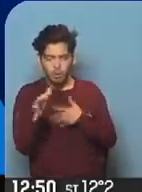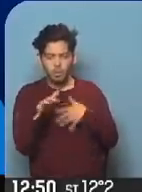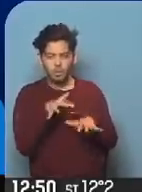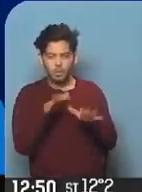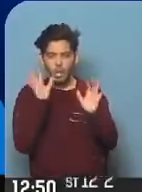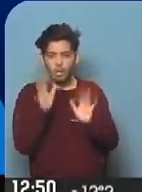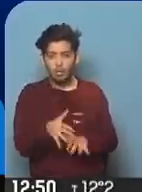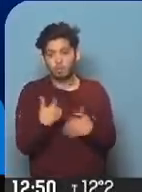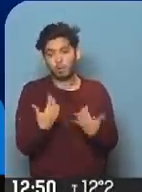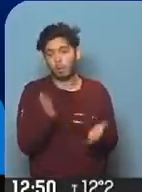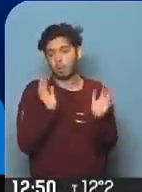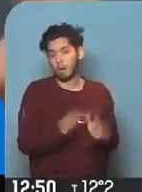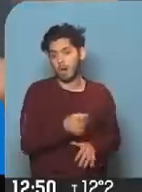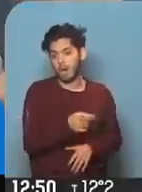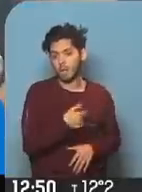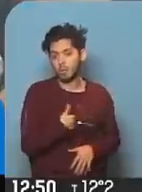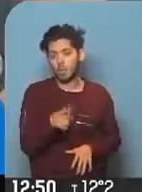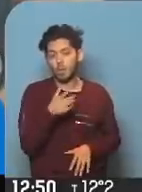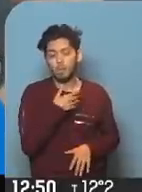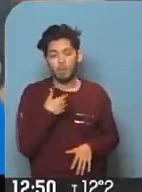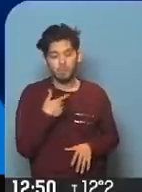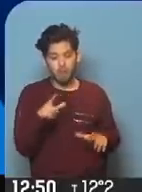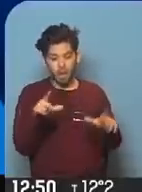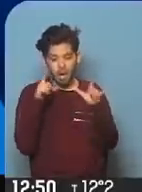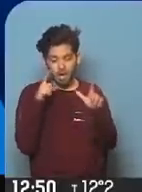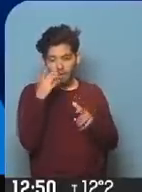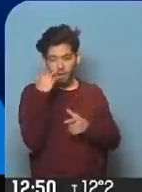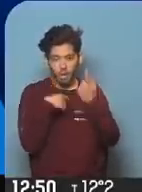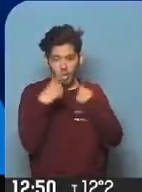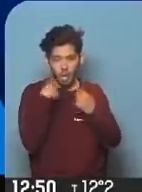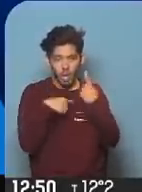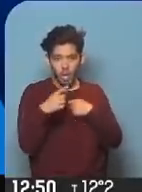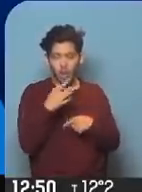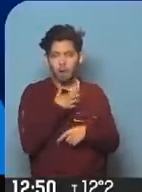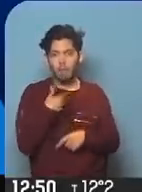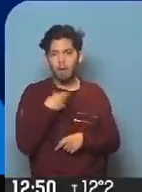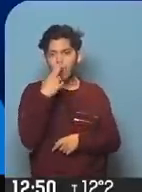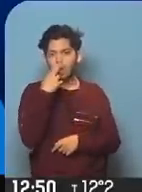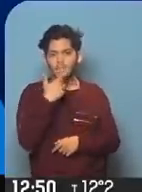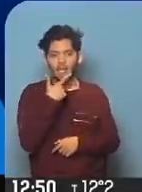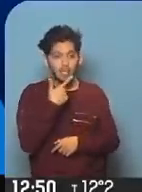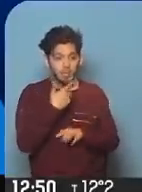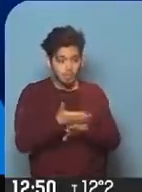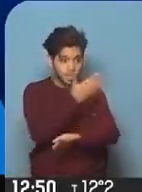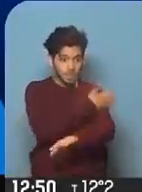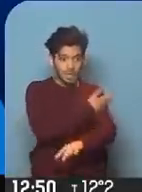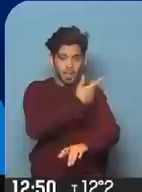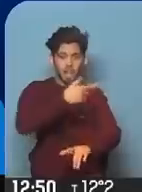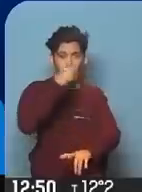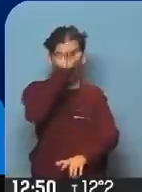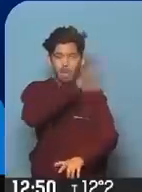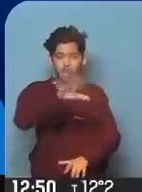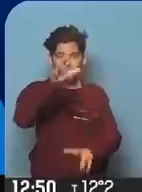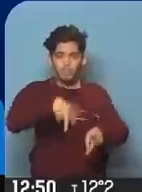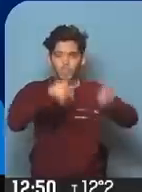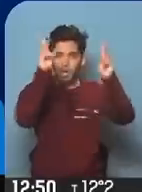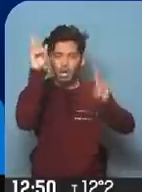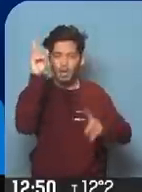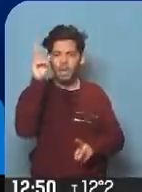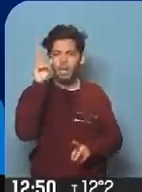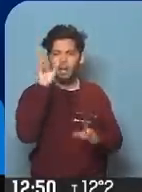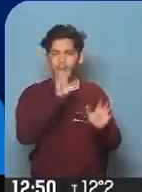parar eso. Y la imagen de la madre llorando era la imagen de una mujer del 11 de septiembre en las Torres Gemelas. O sea, no